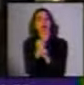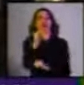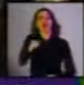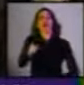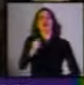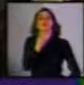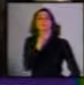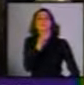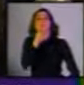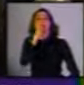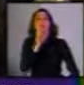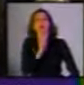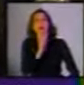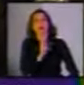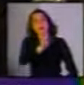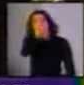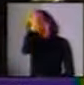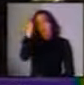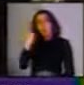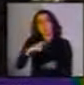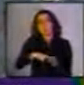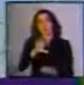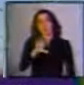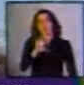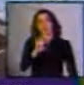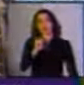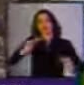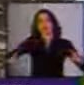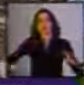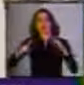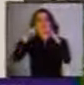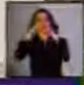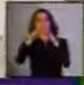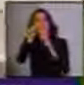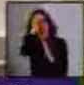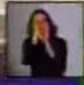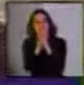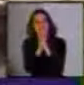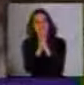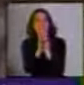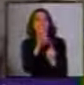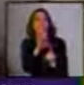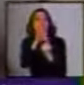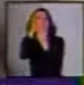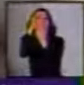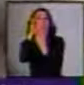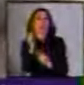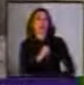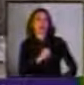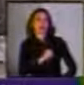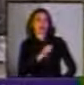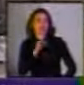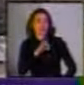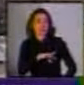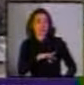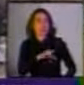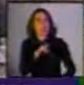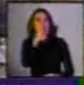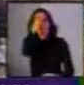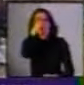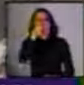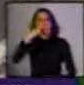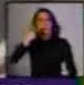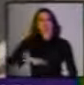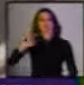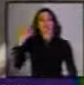Pedro de Valdivia en 1541. En el principal templo de la Iglesia Católica de Chile y Monumento Nacional ya se han invertido